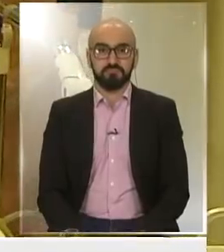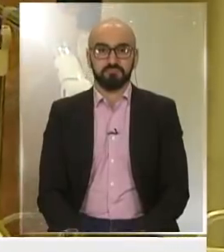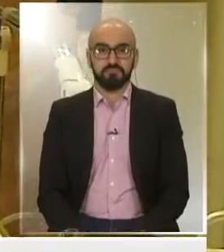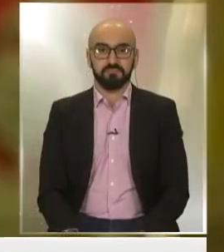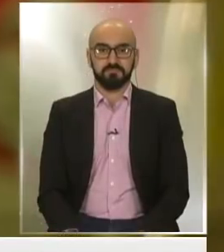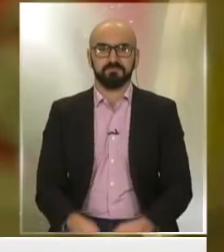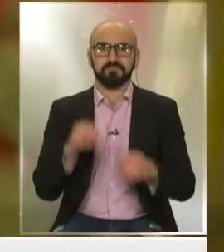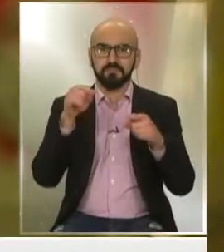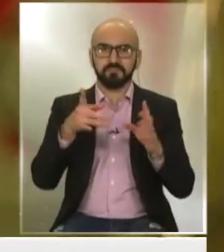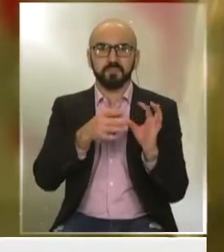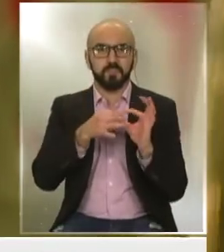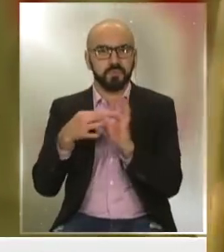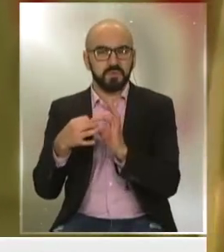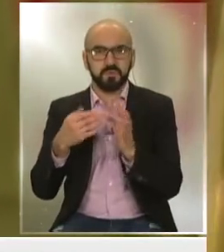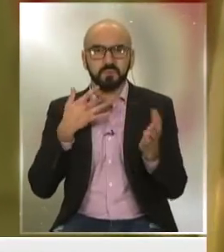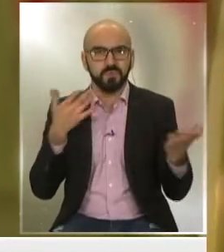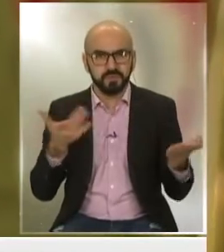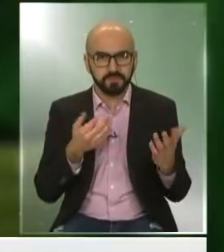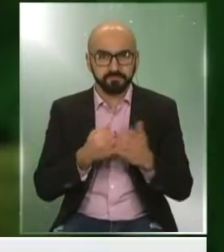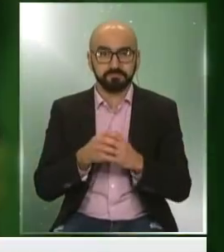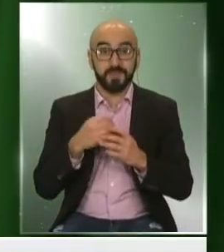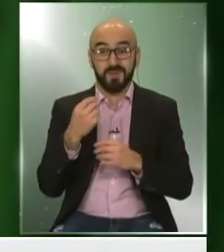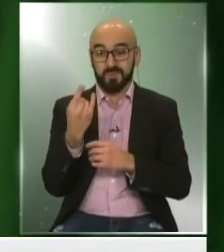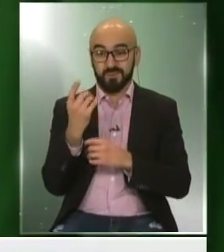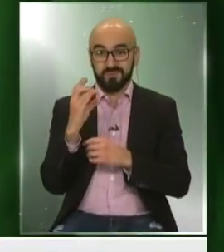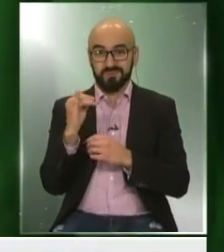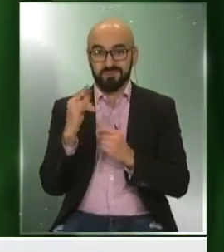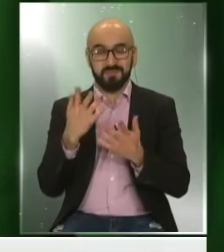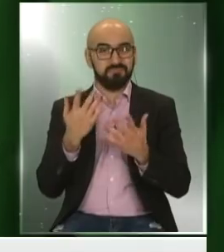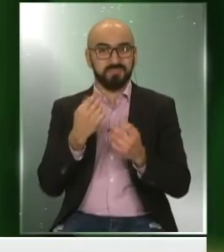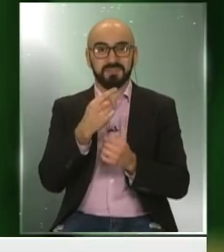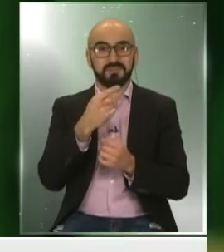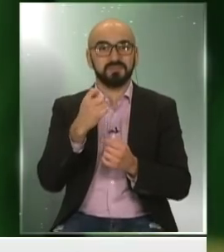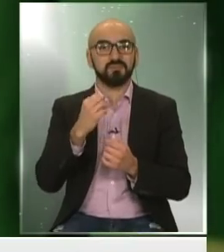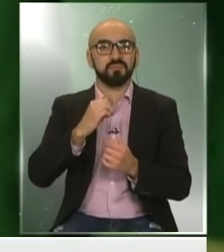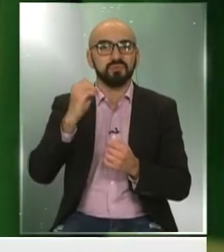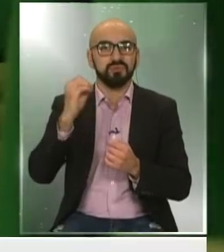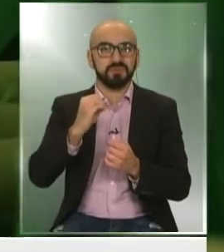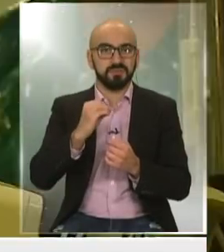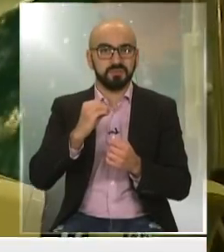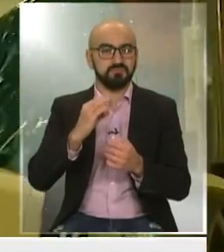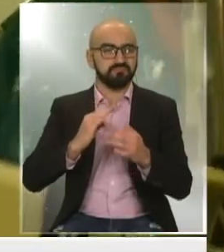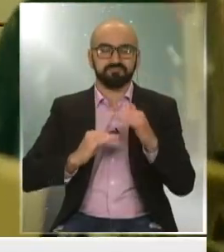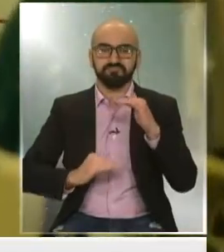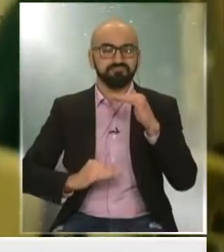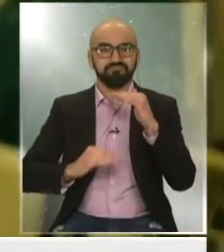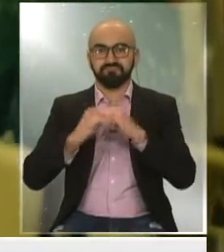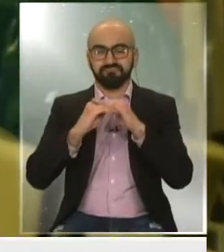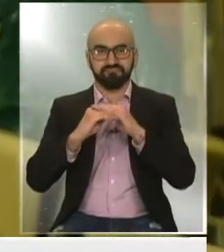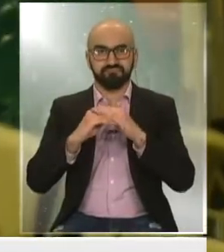Esto se debe a que la unidad de pacientes críticos está al 100% de su capacidad.